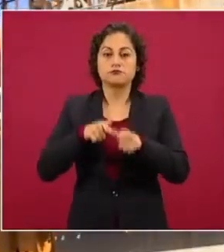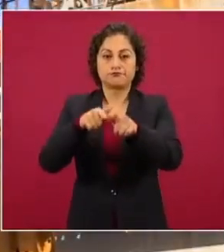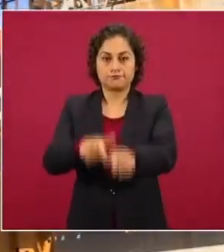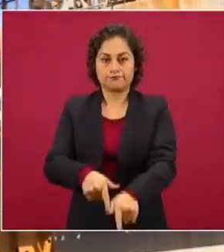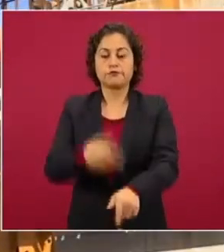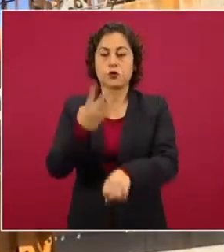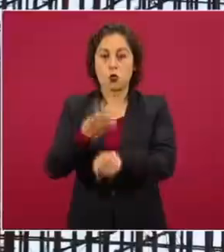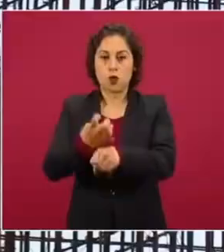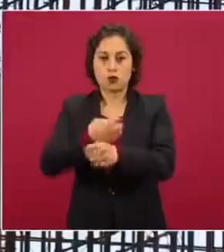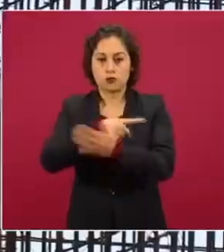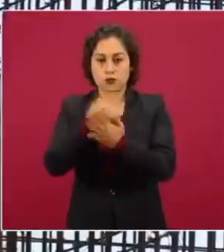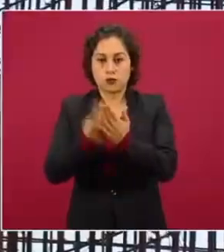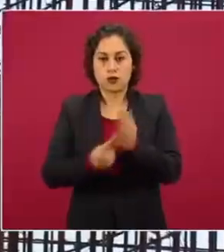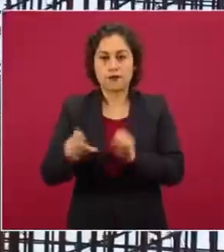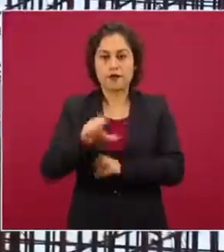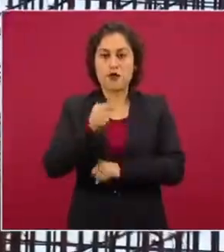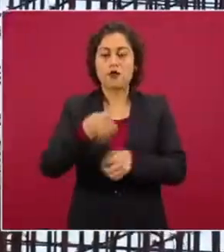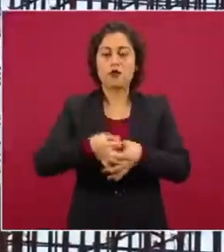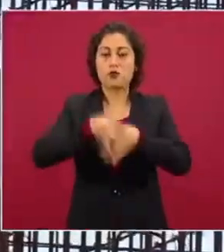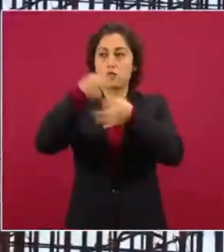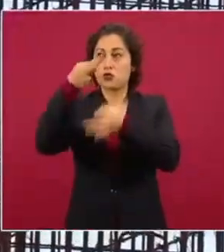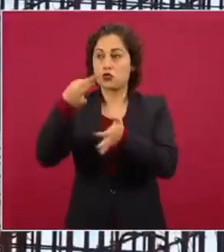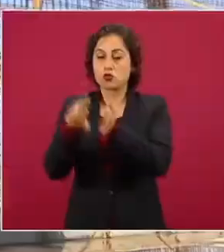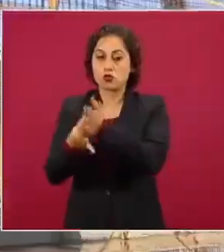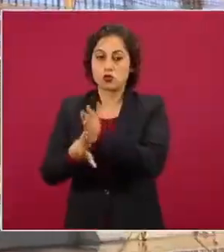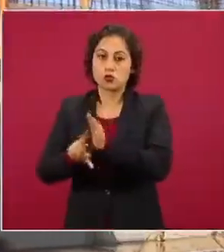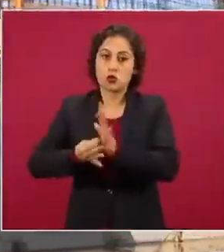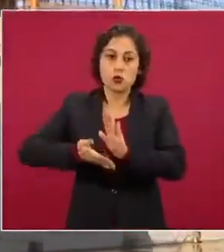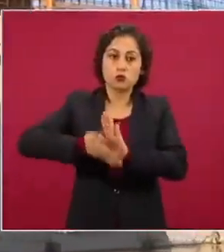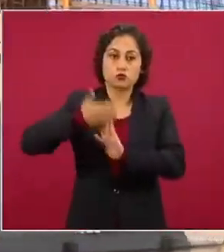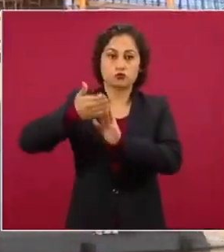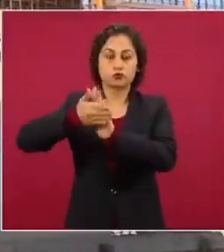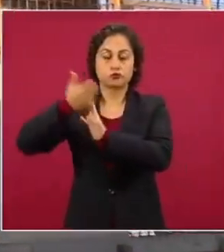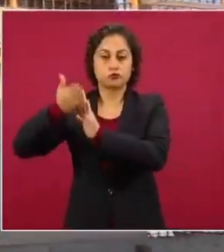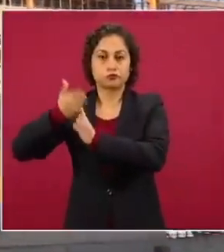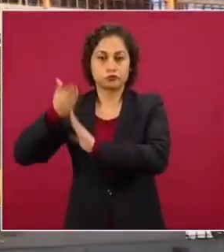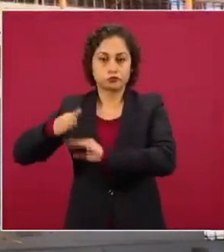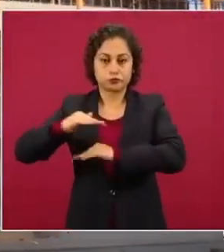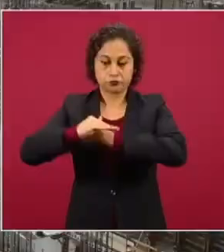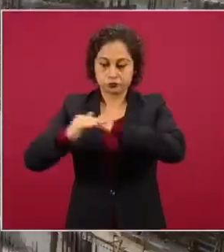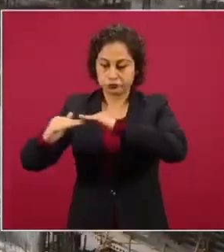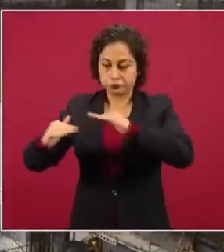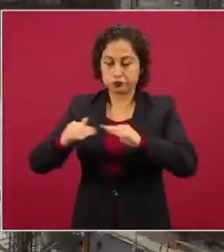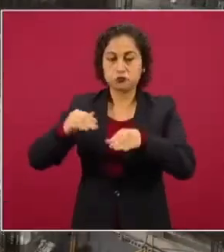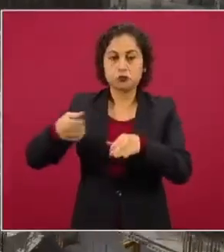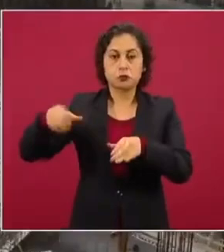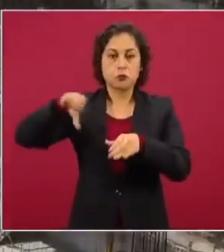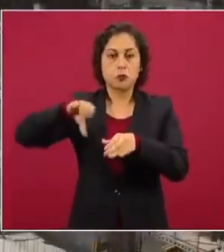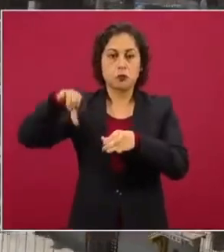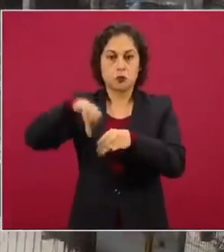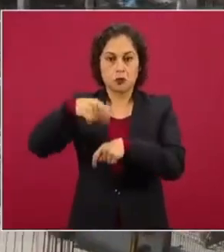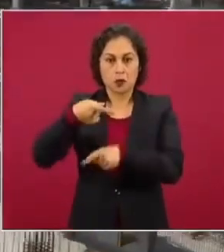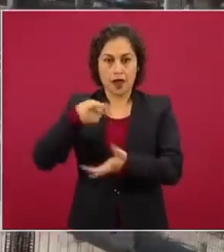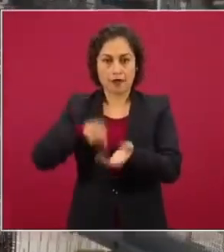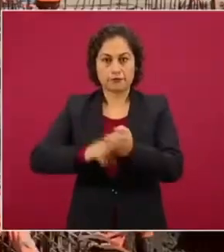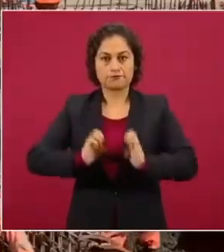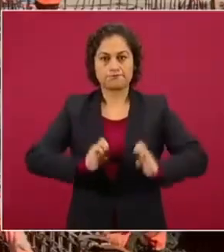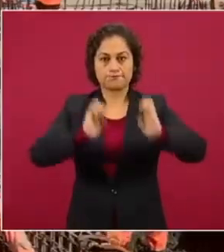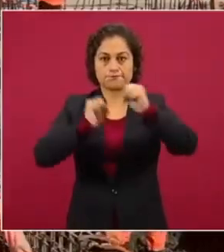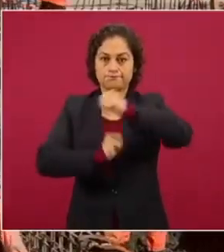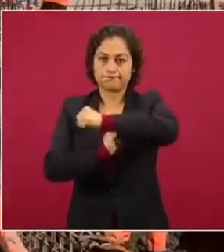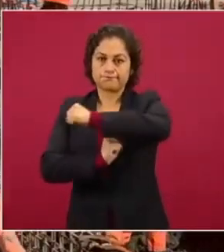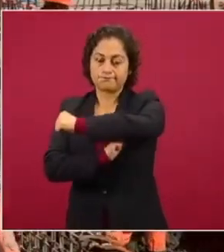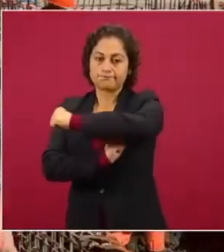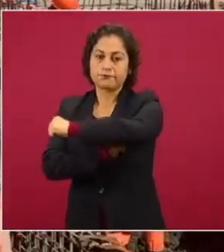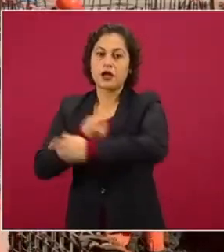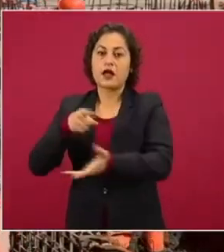central, se trabaja en el habilitado de acero, cimbra de losa de cimentación y vaciado de concreto en muros perimetrales, así como la construcción de ductos